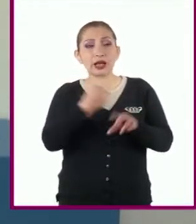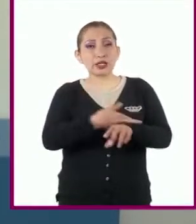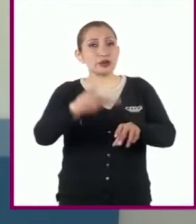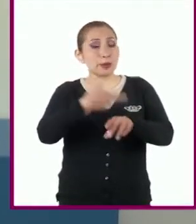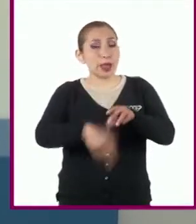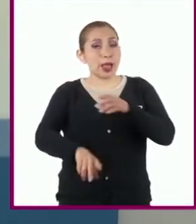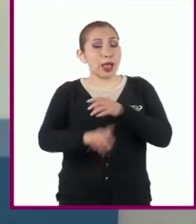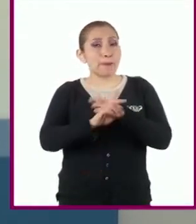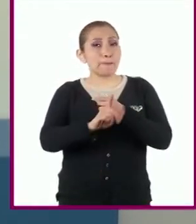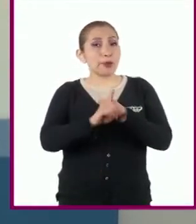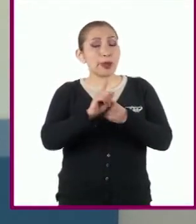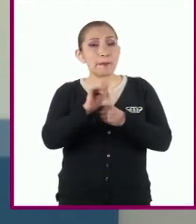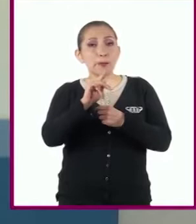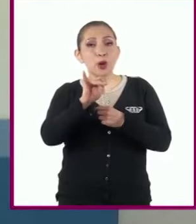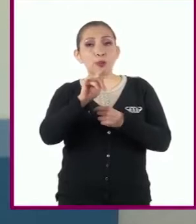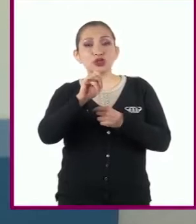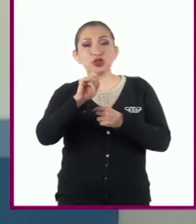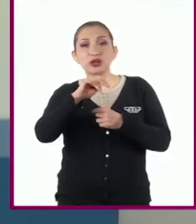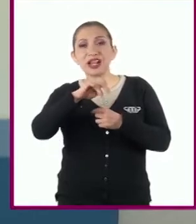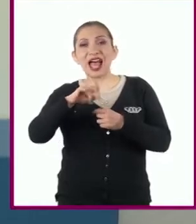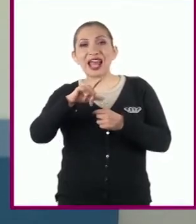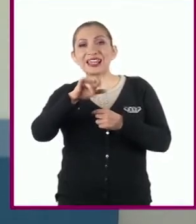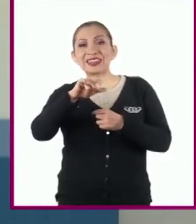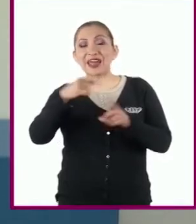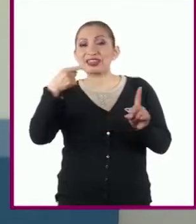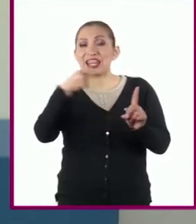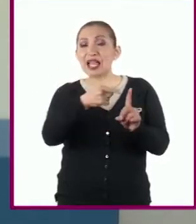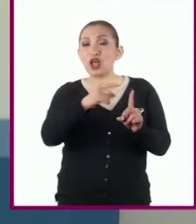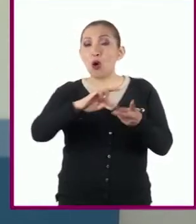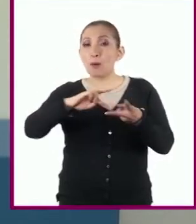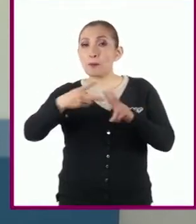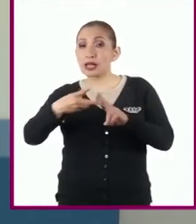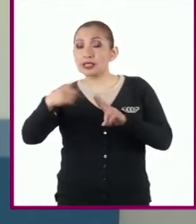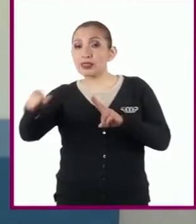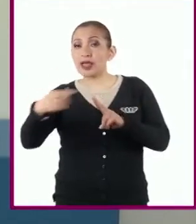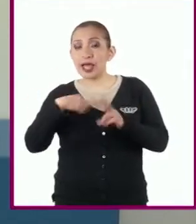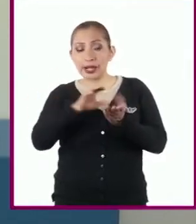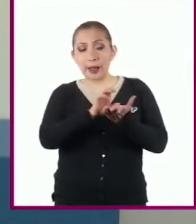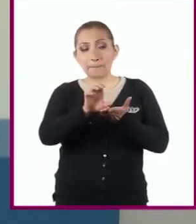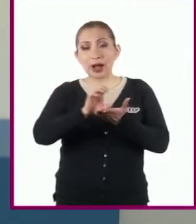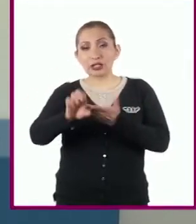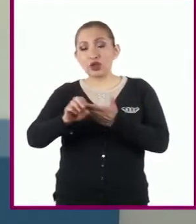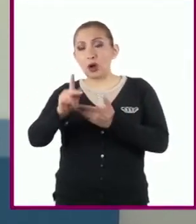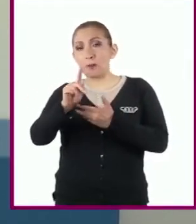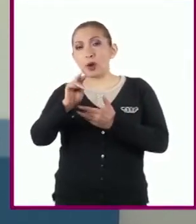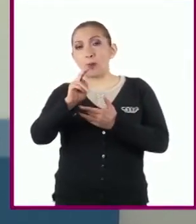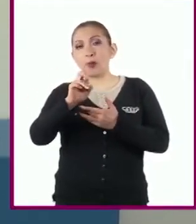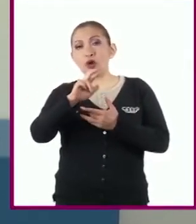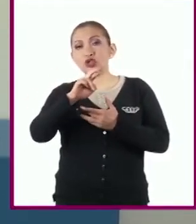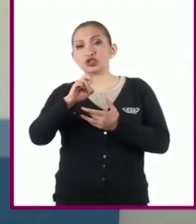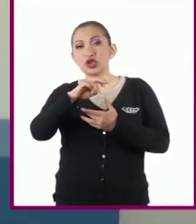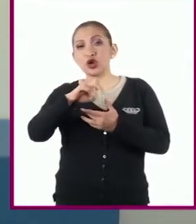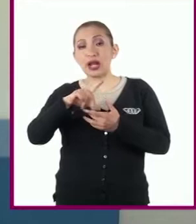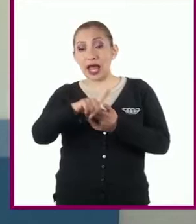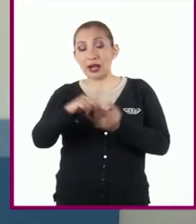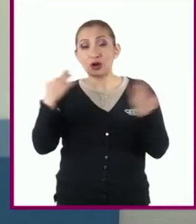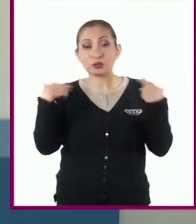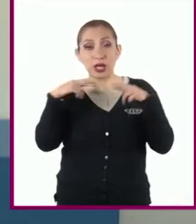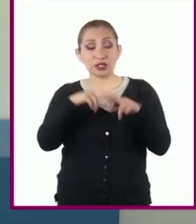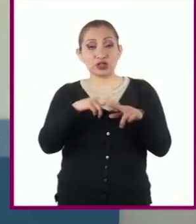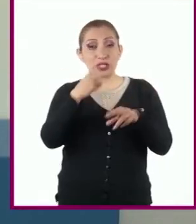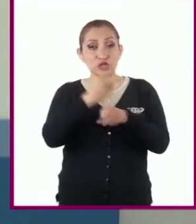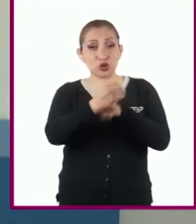proporcionalidad directa e inversa y de reparto proporcional. Para ello, tus profesores de segundo